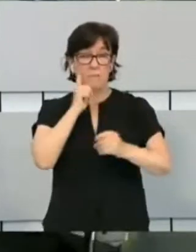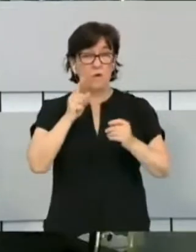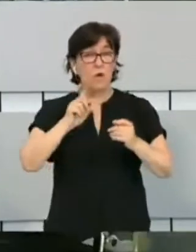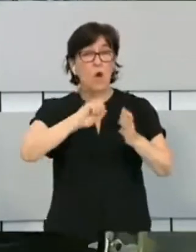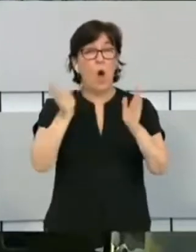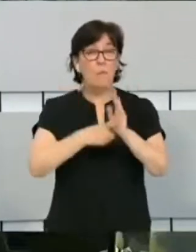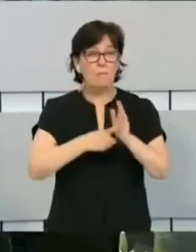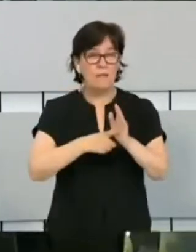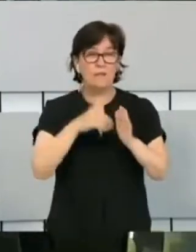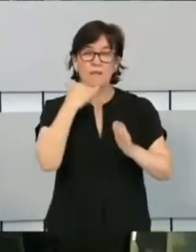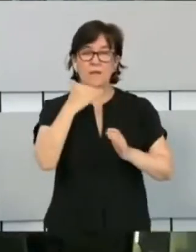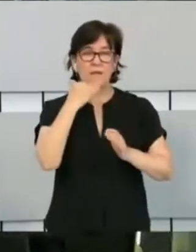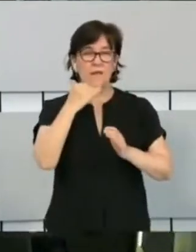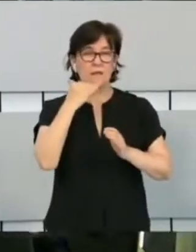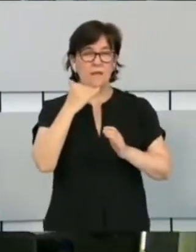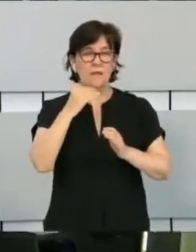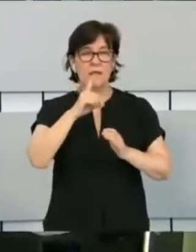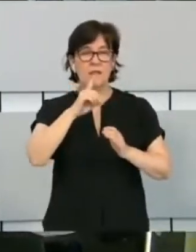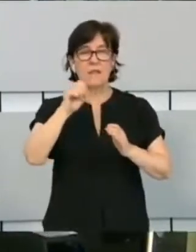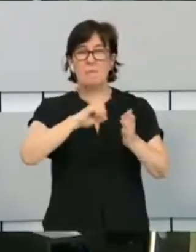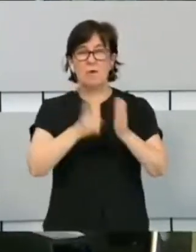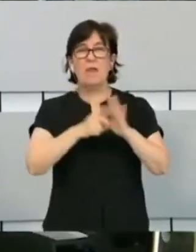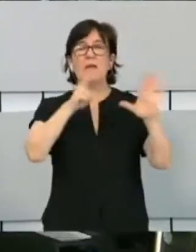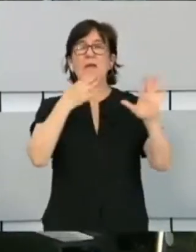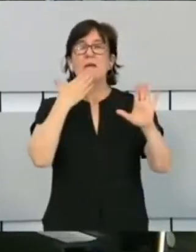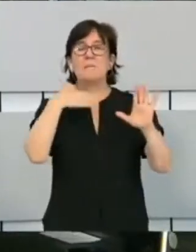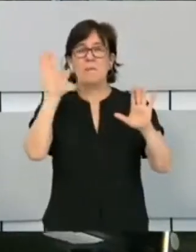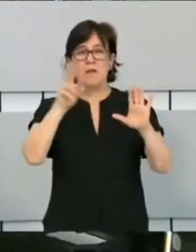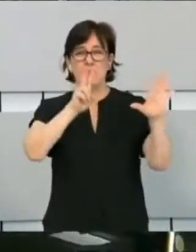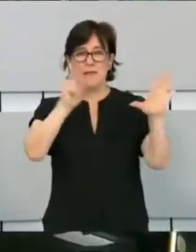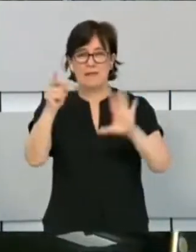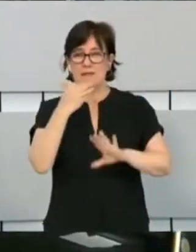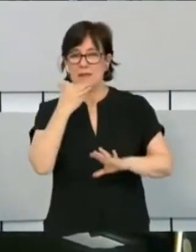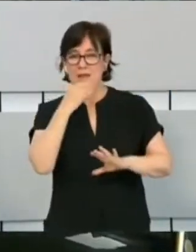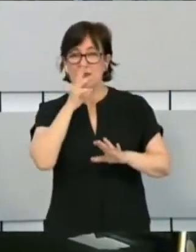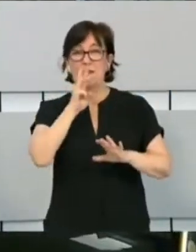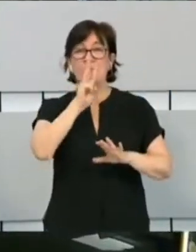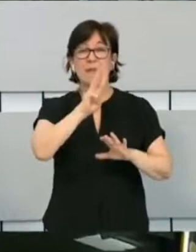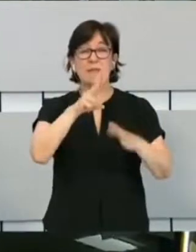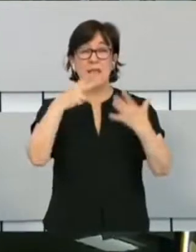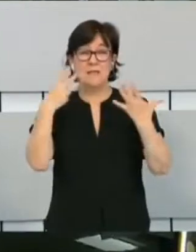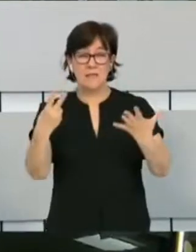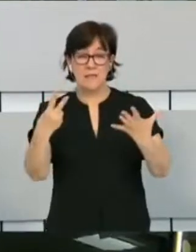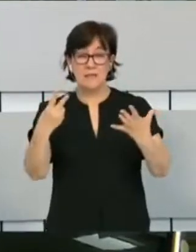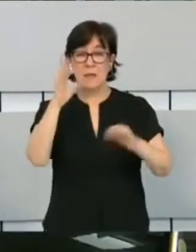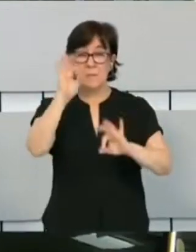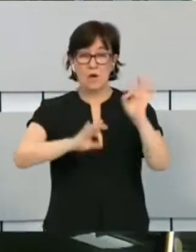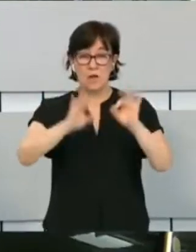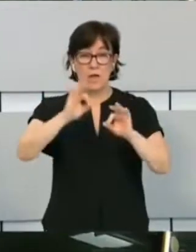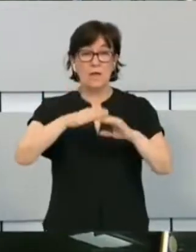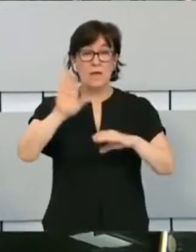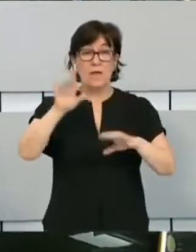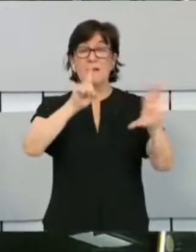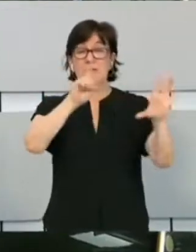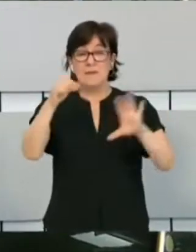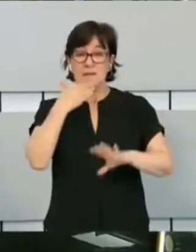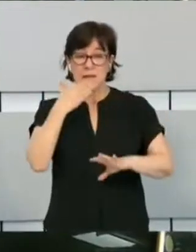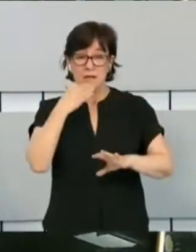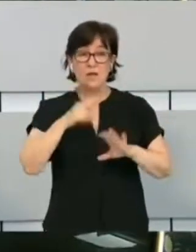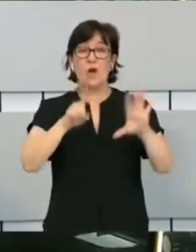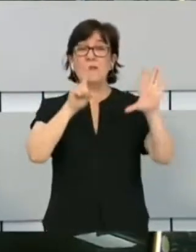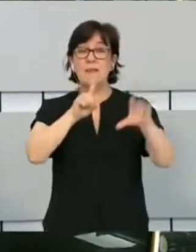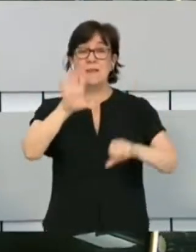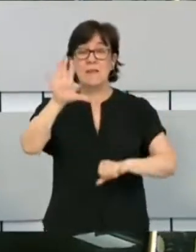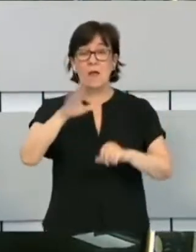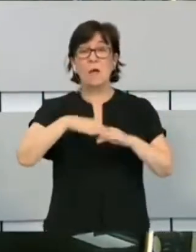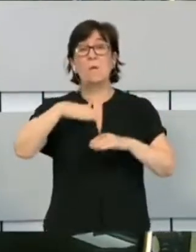pauta completa prácticamente el 100% de los mayores de 70 años, el 37% de los mayores de 60 y el